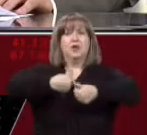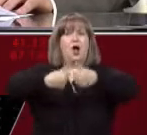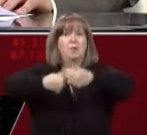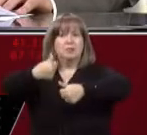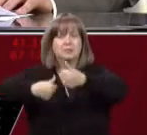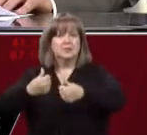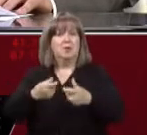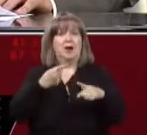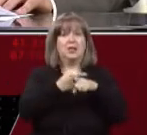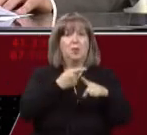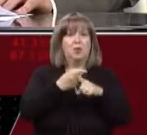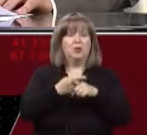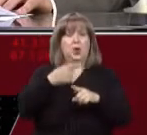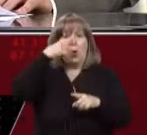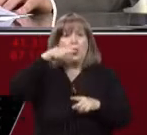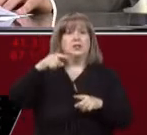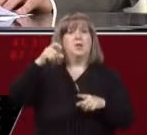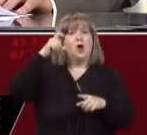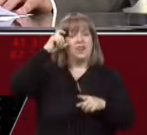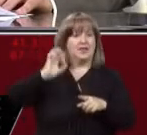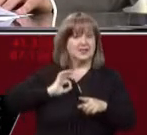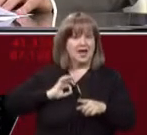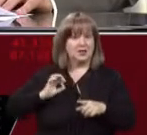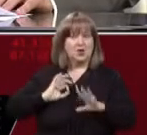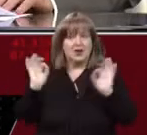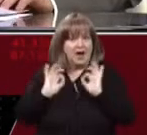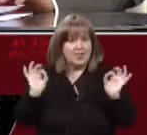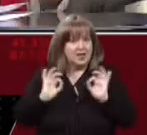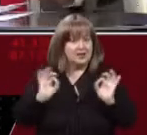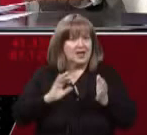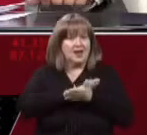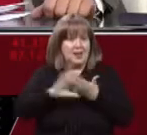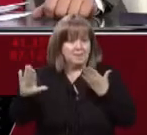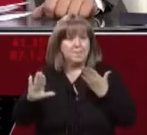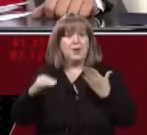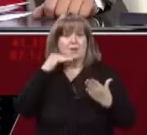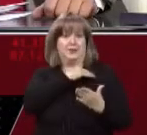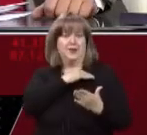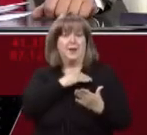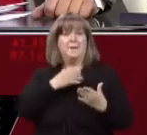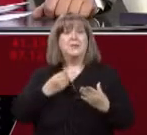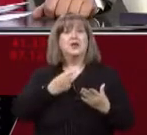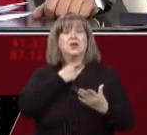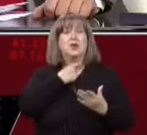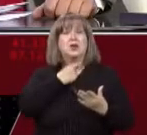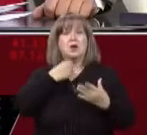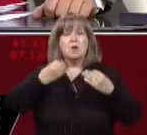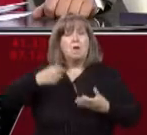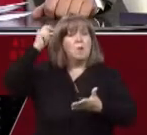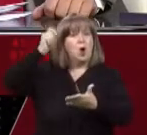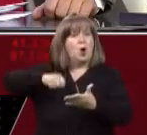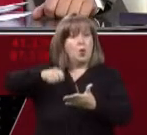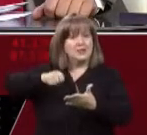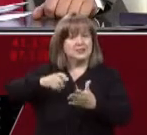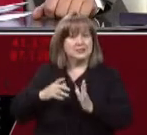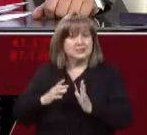partido político en los últimos 10 años. En fin, porque si no, y esto lo digo con mucho respeto, porque quiero separar las calidades personales de